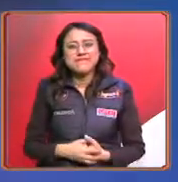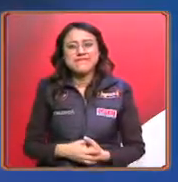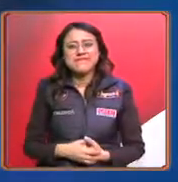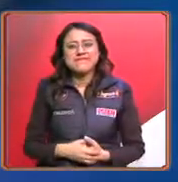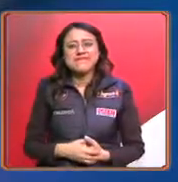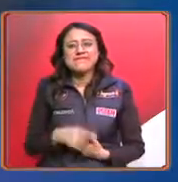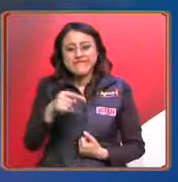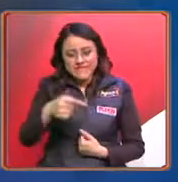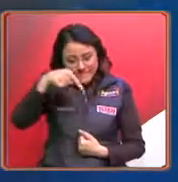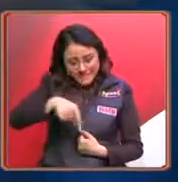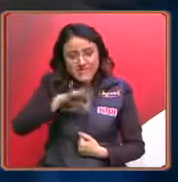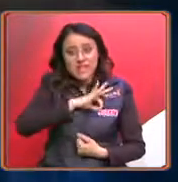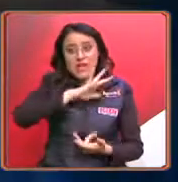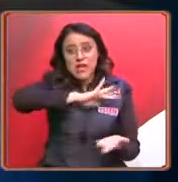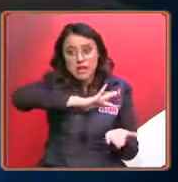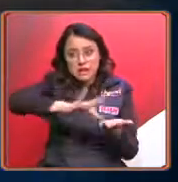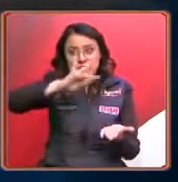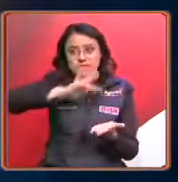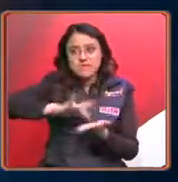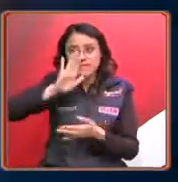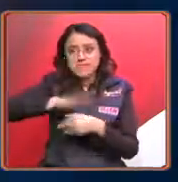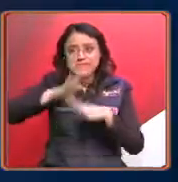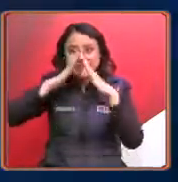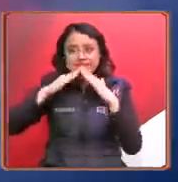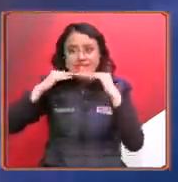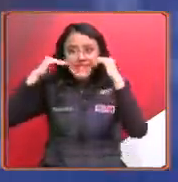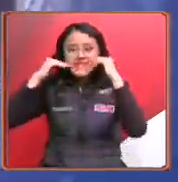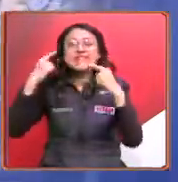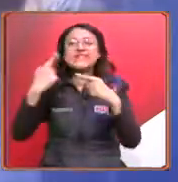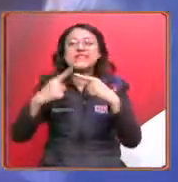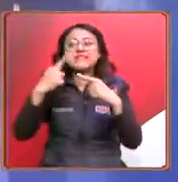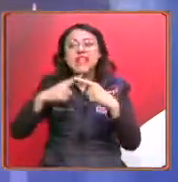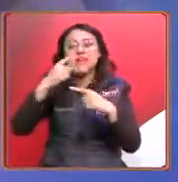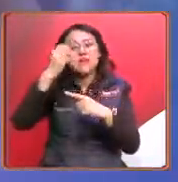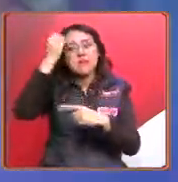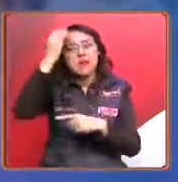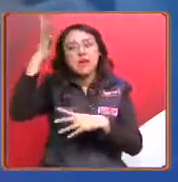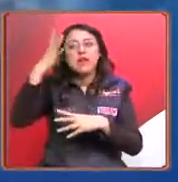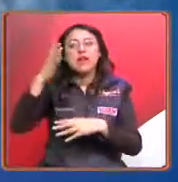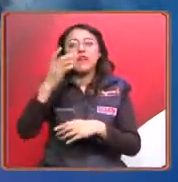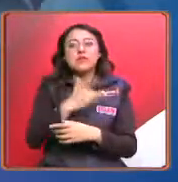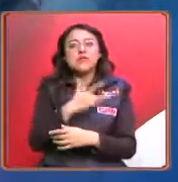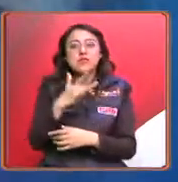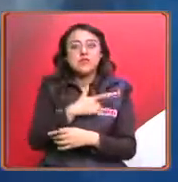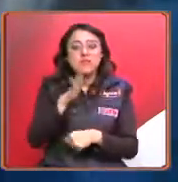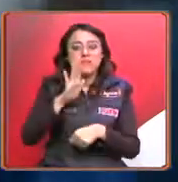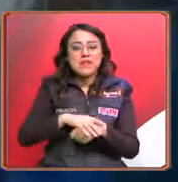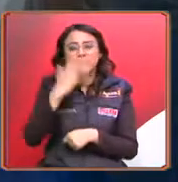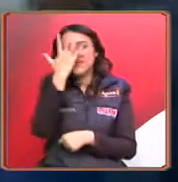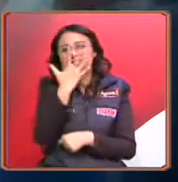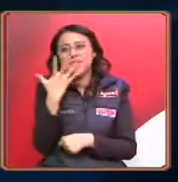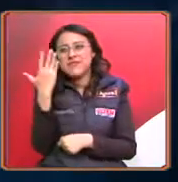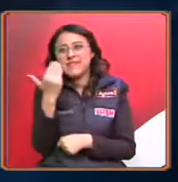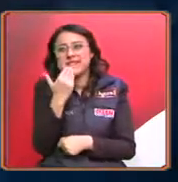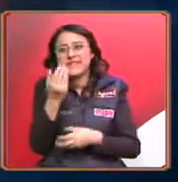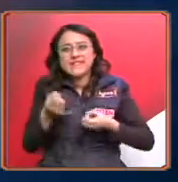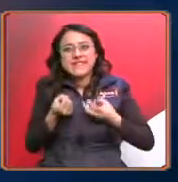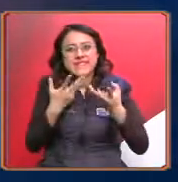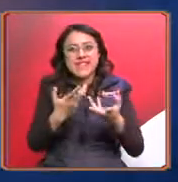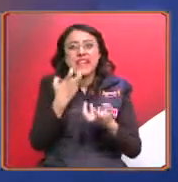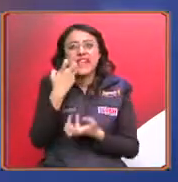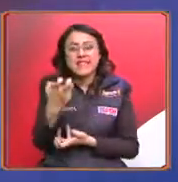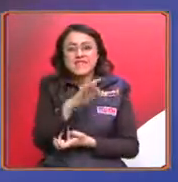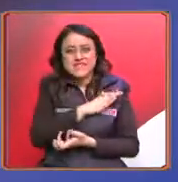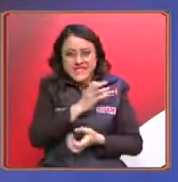Hasta aquí ha llegado tu apoyo para dibujar sonrisas en quienes las habían perdido, en los corazones más nobles y puros, en